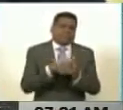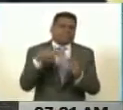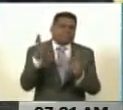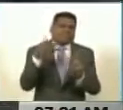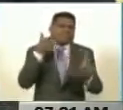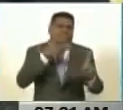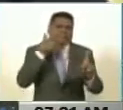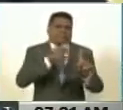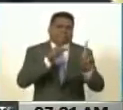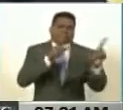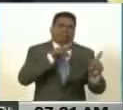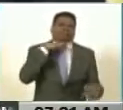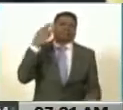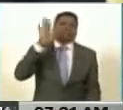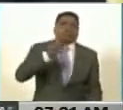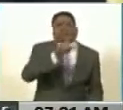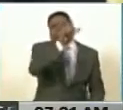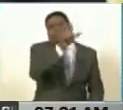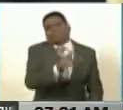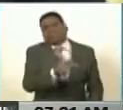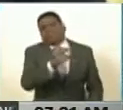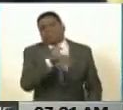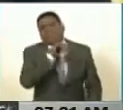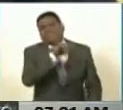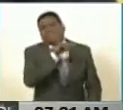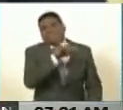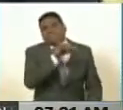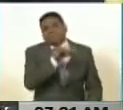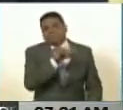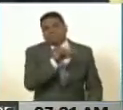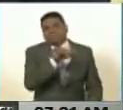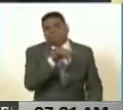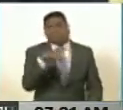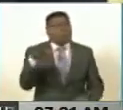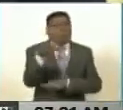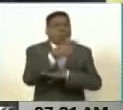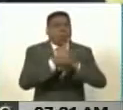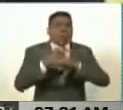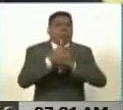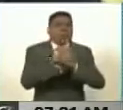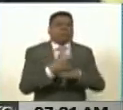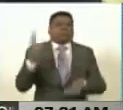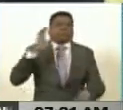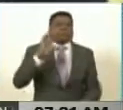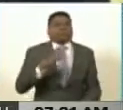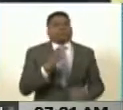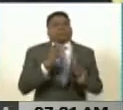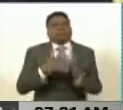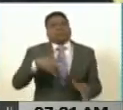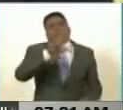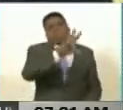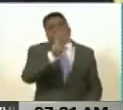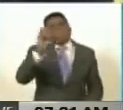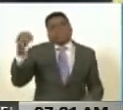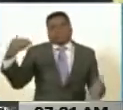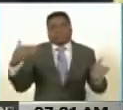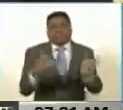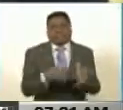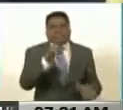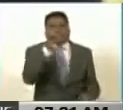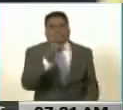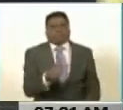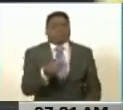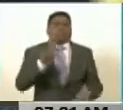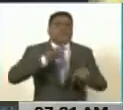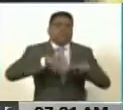decir, el propio Estado que se convirtió en terrorista, practicando el terrorismo de Estado. 300.000 víctimas,